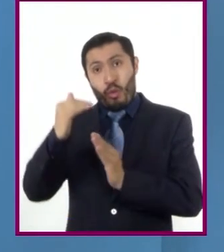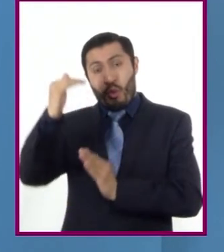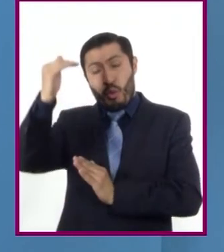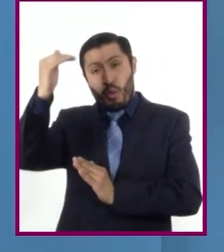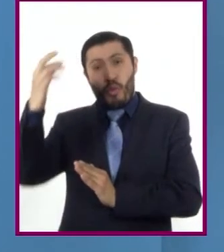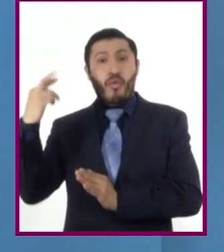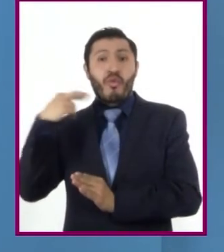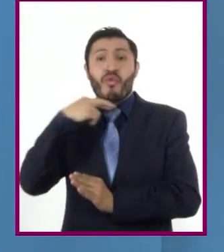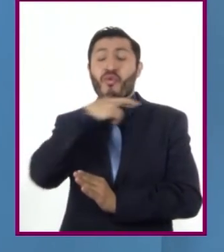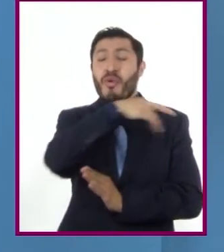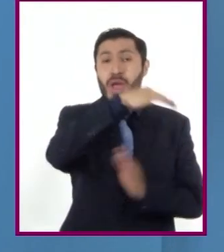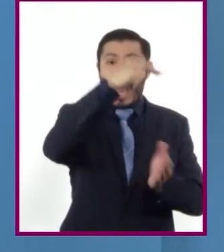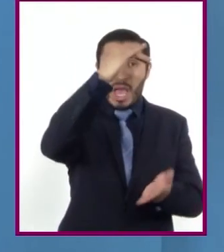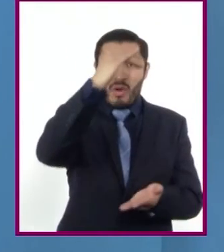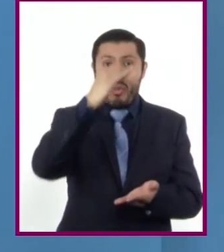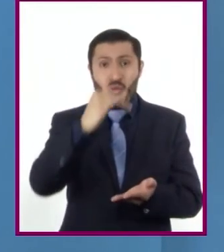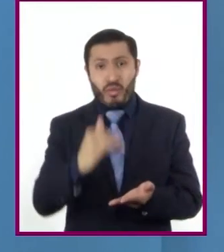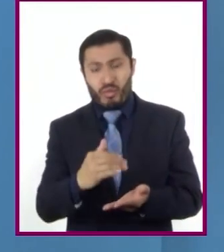de manera proporcional.